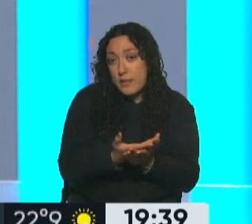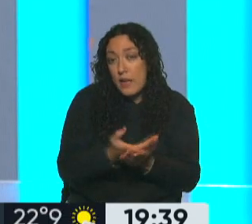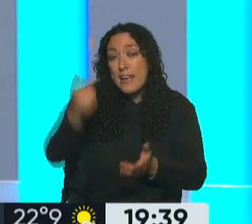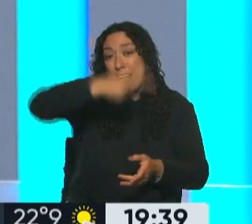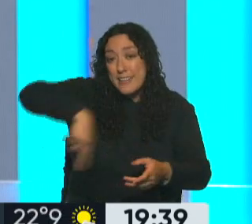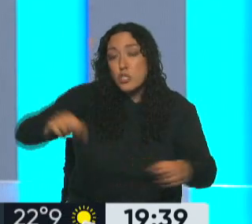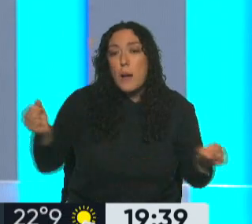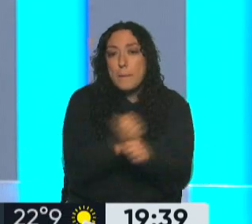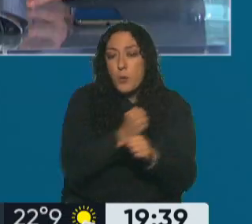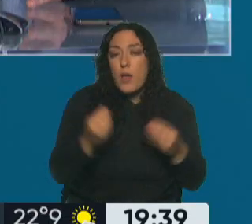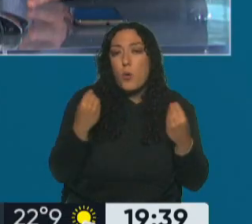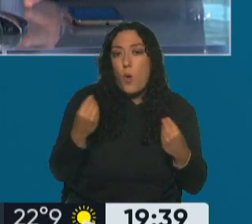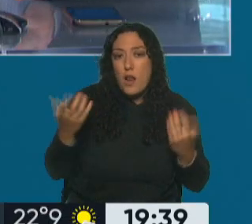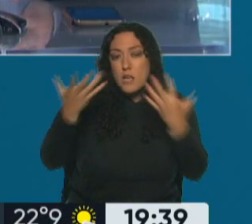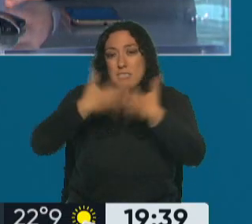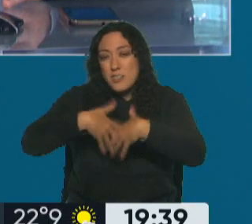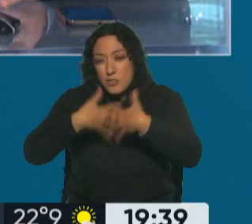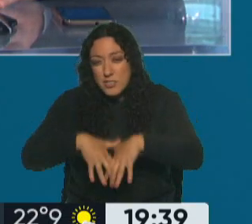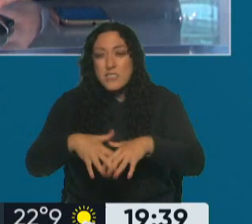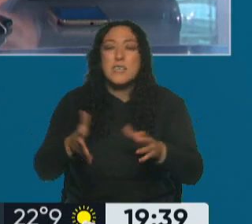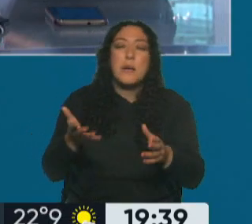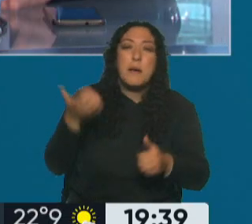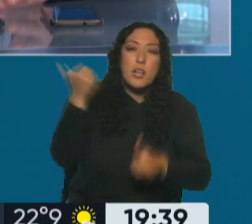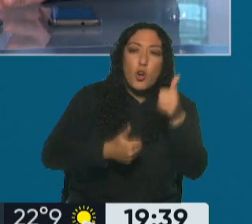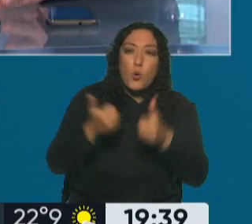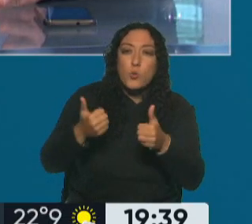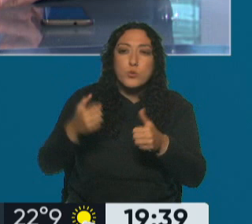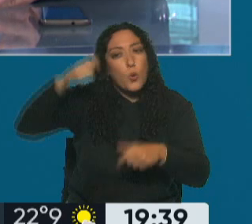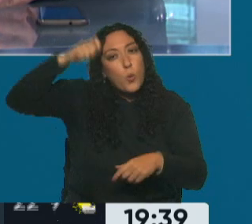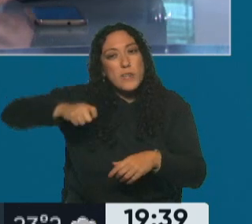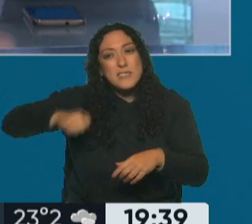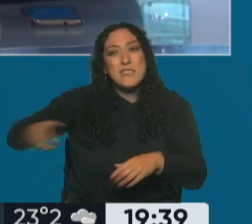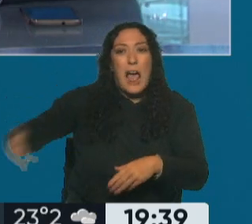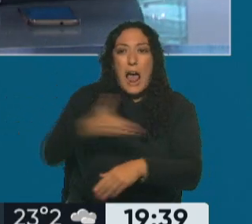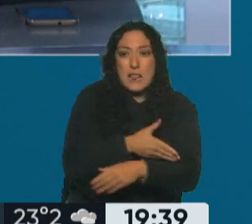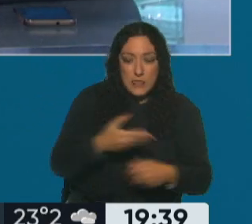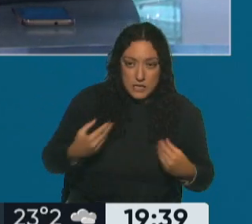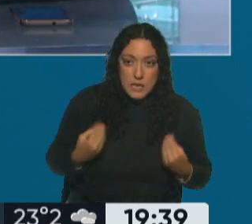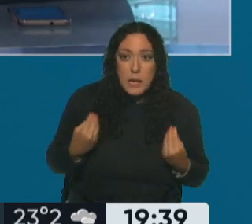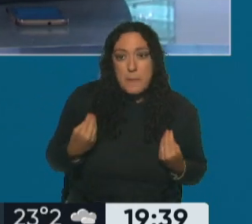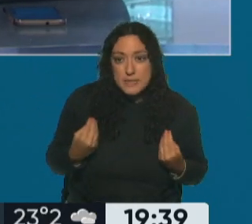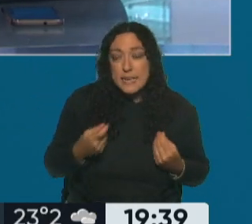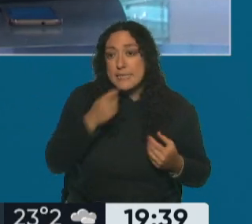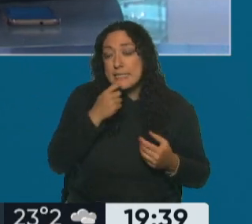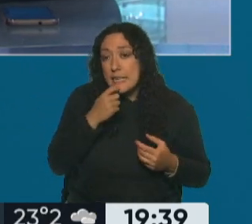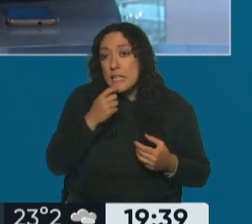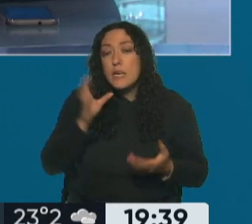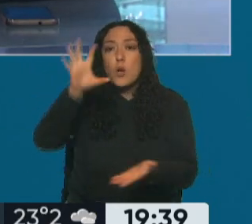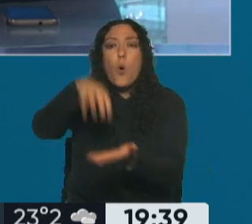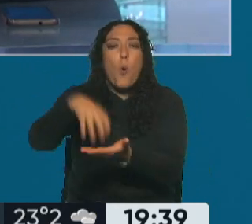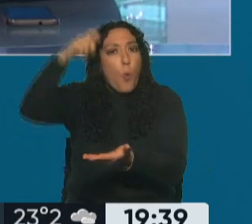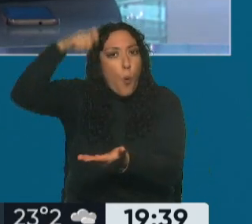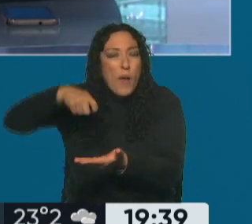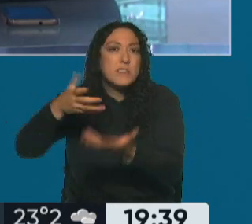establece el sistema de concurso anticipados de jueces qué es lo que pasa en la actualidad cuando un juzgado queda vacante porque el juez